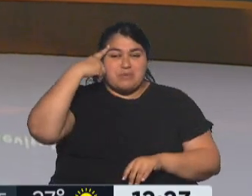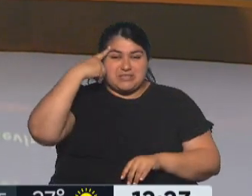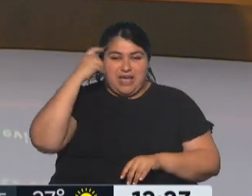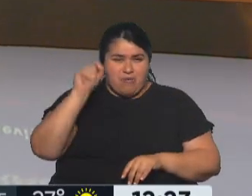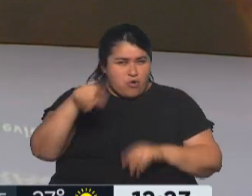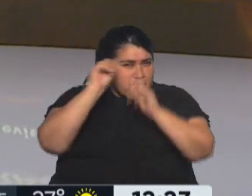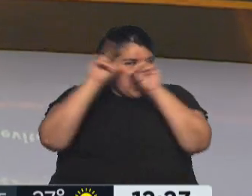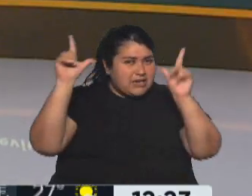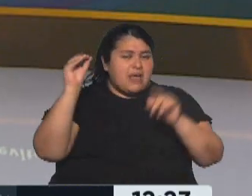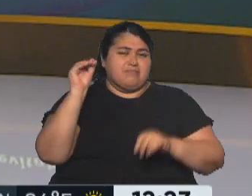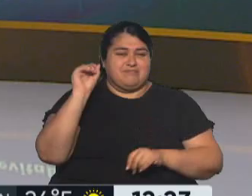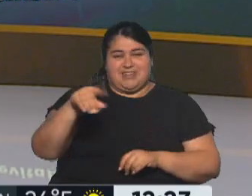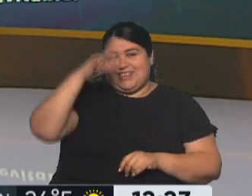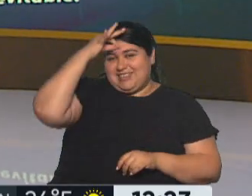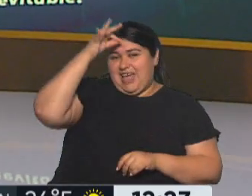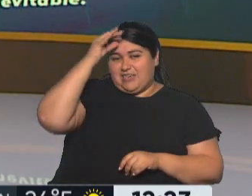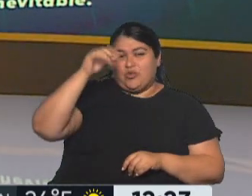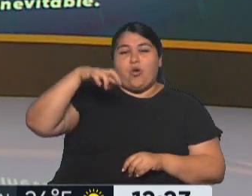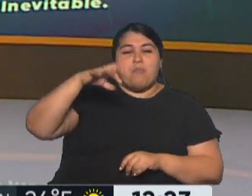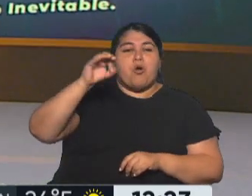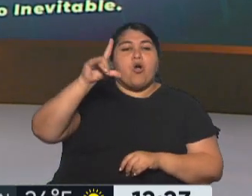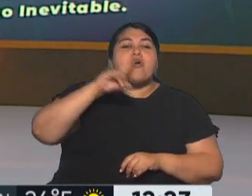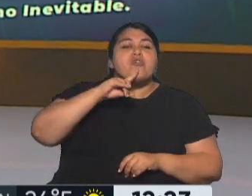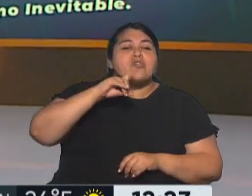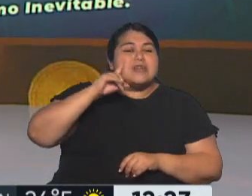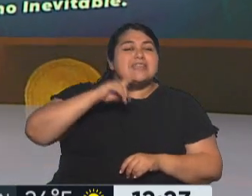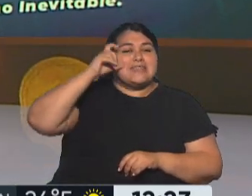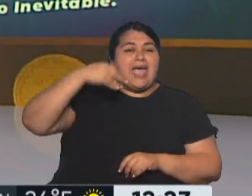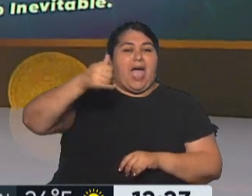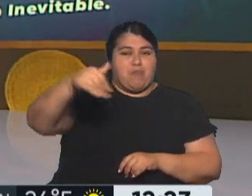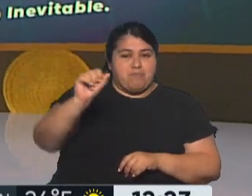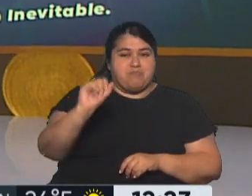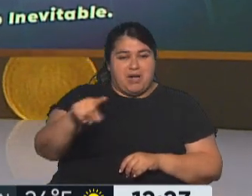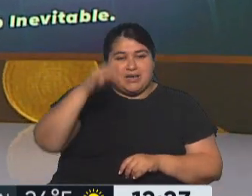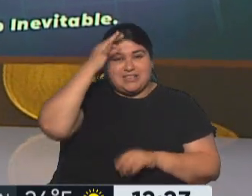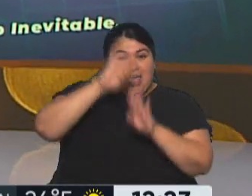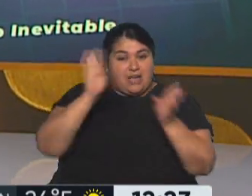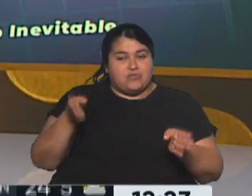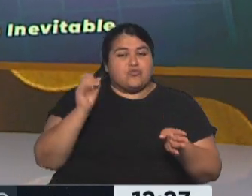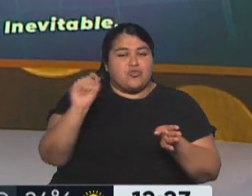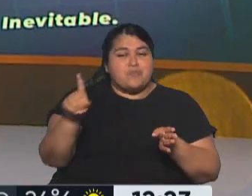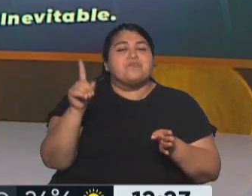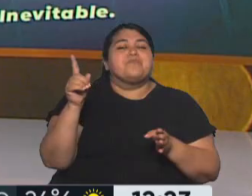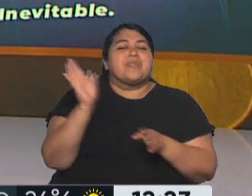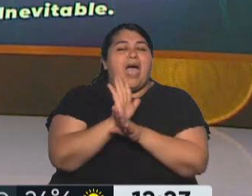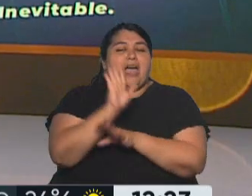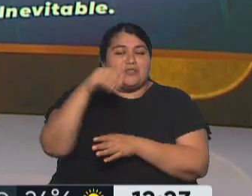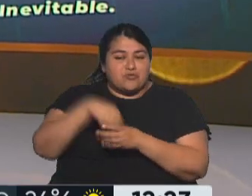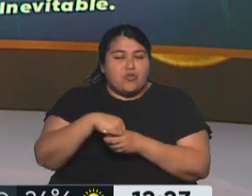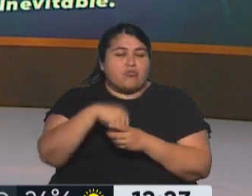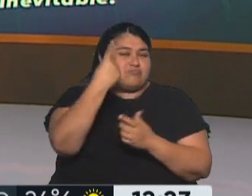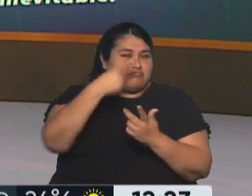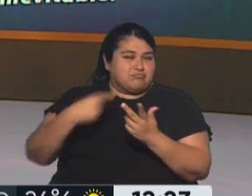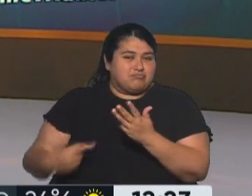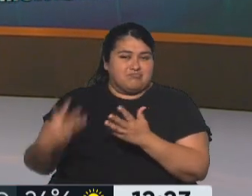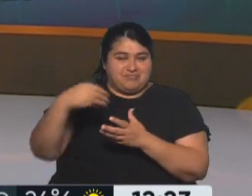mejor vamos al teatro en enero en el politeama se estrena la nueva obra con la dirección de Juan José campanela y además con ferme tili y